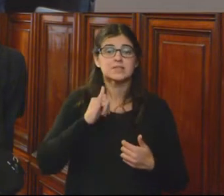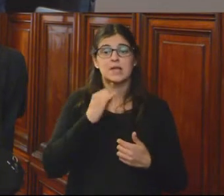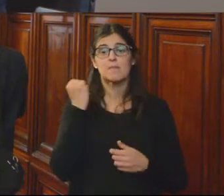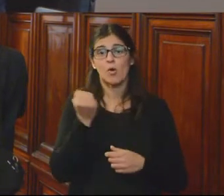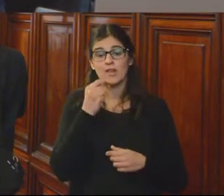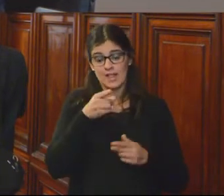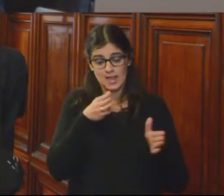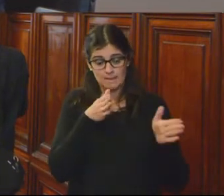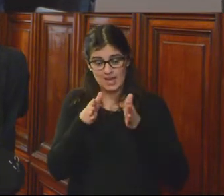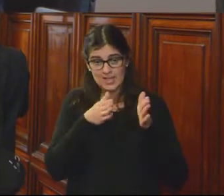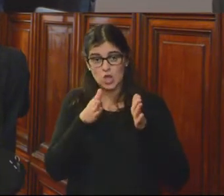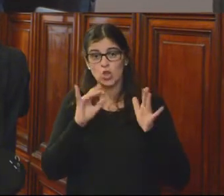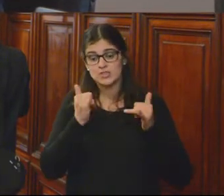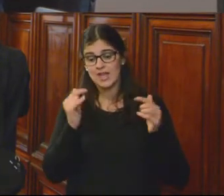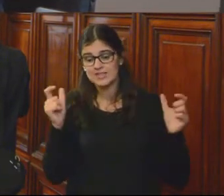este periodo de sesiones